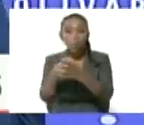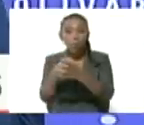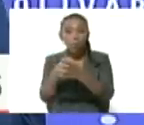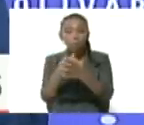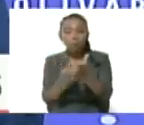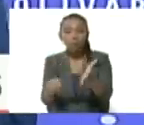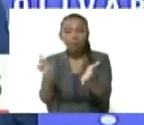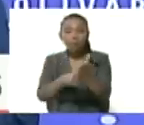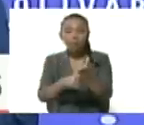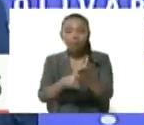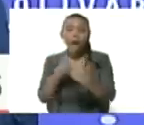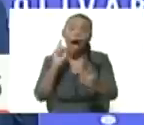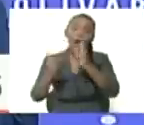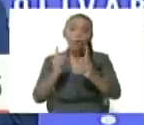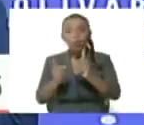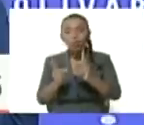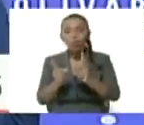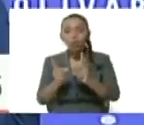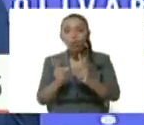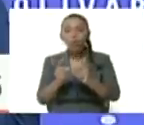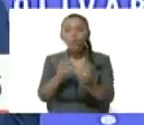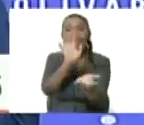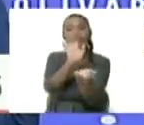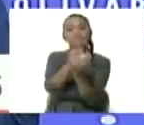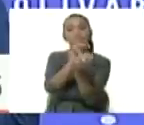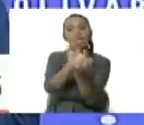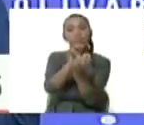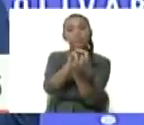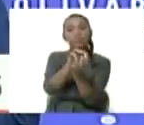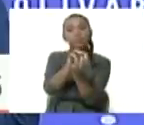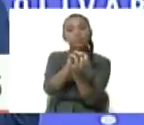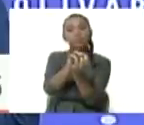Hay casos como el de la compañera de Nueva Esparta,